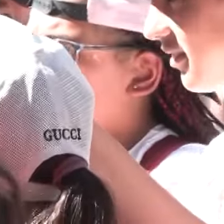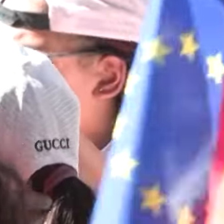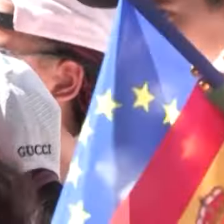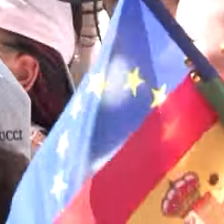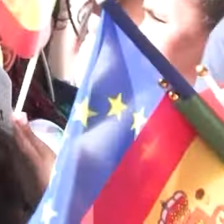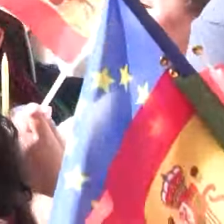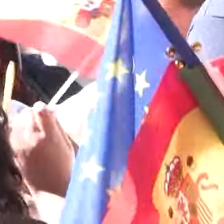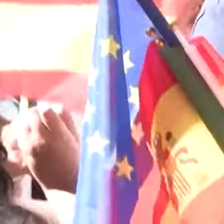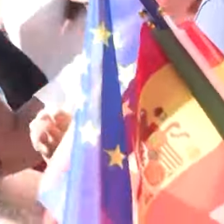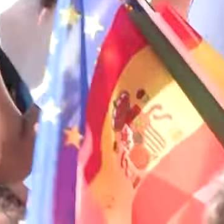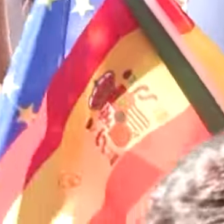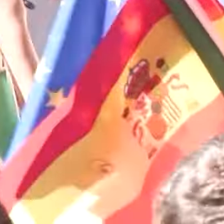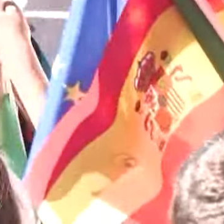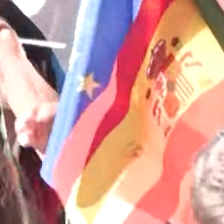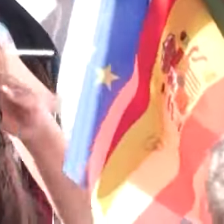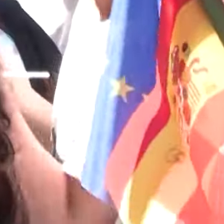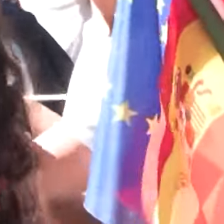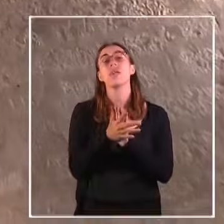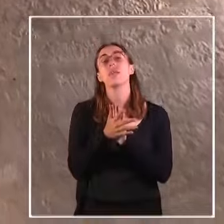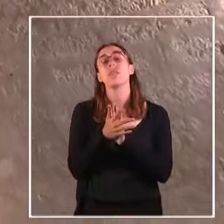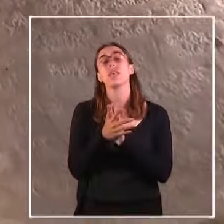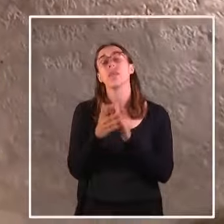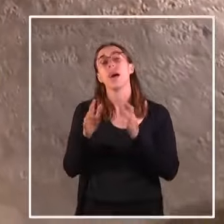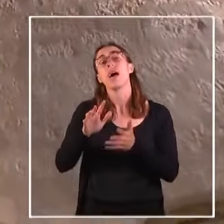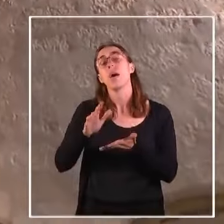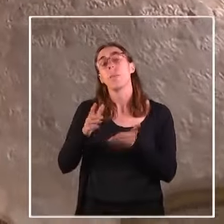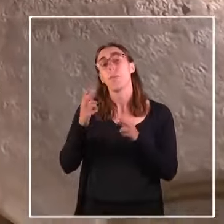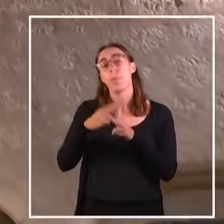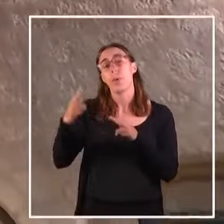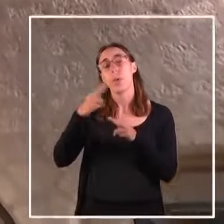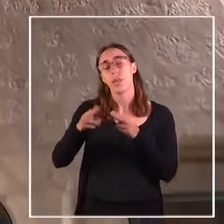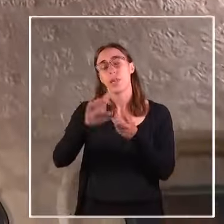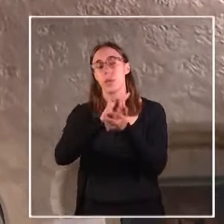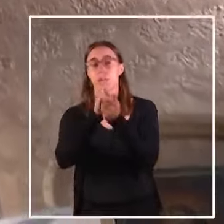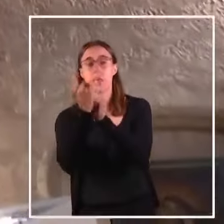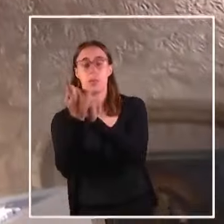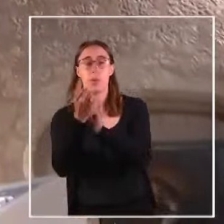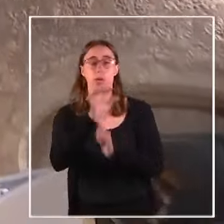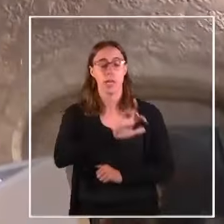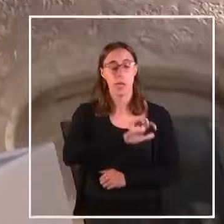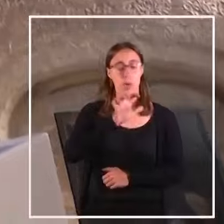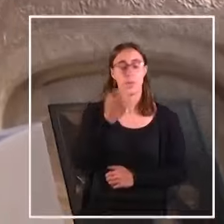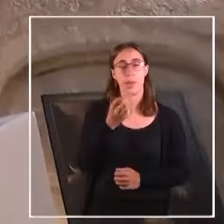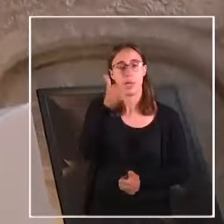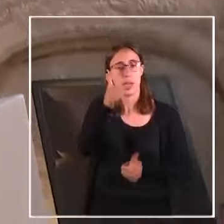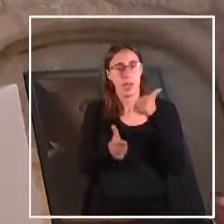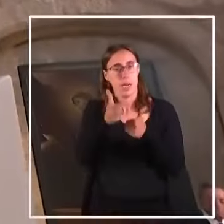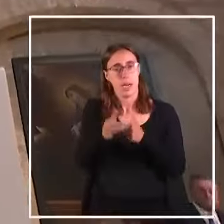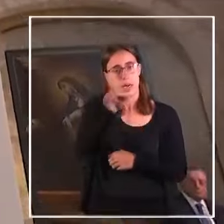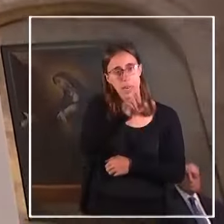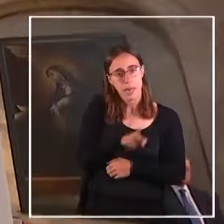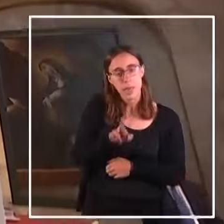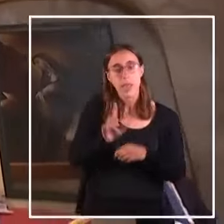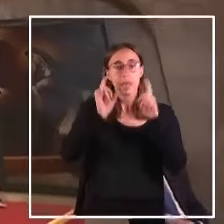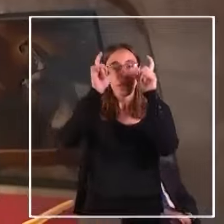tras apuntar que el mapa geopolítico está cambiando, ha considerado que Europa debe recuperar la competitividad, buscar una posición preeminente